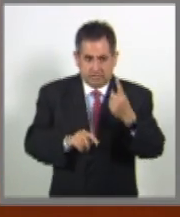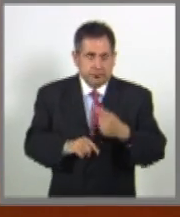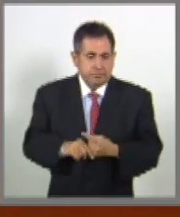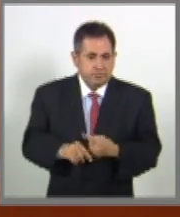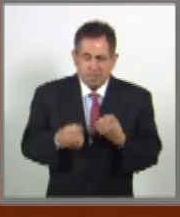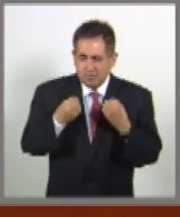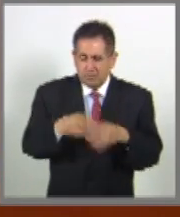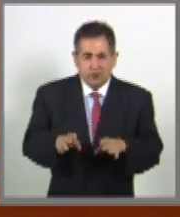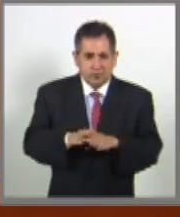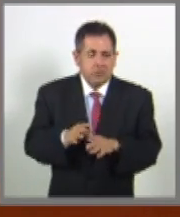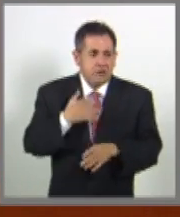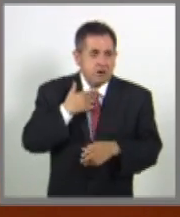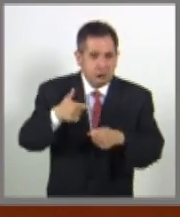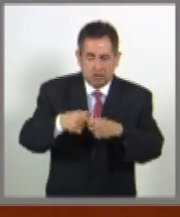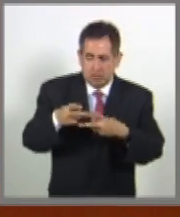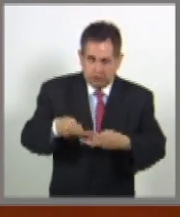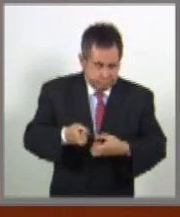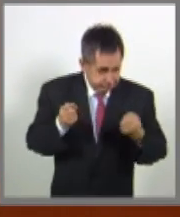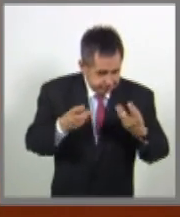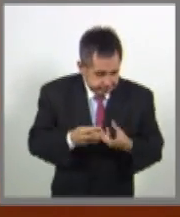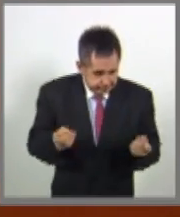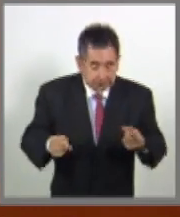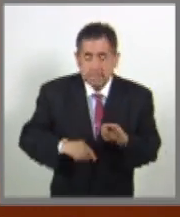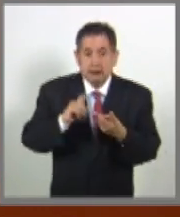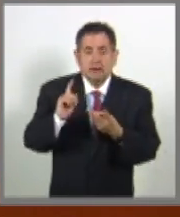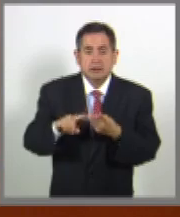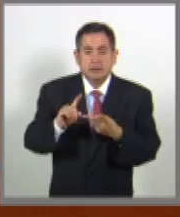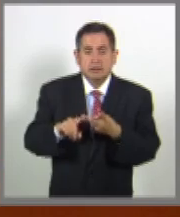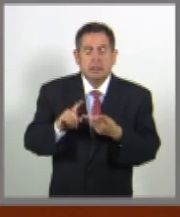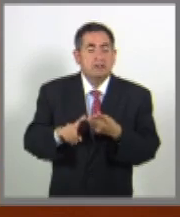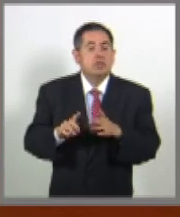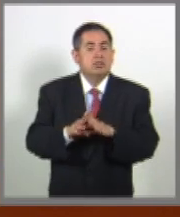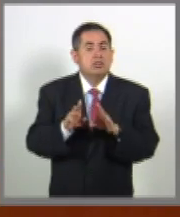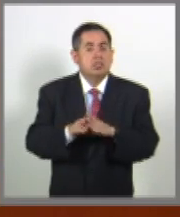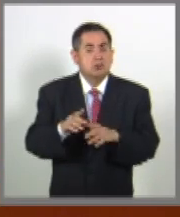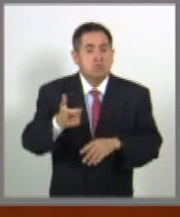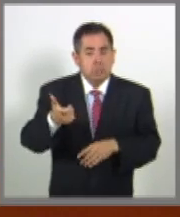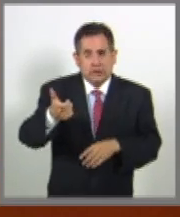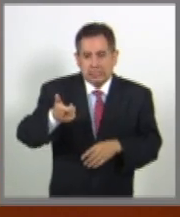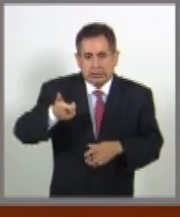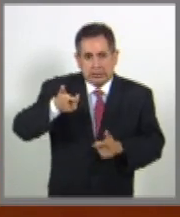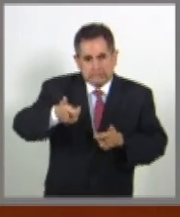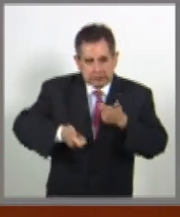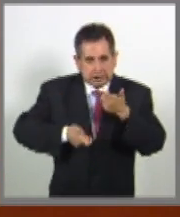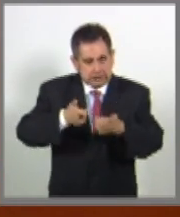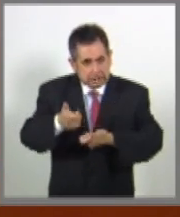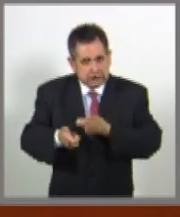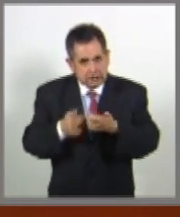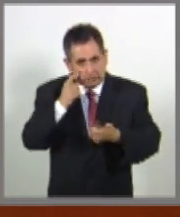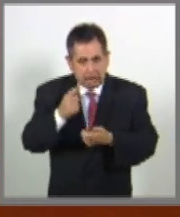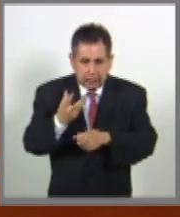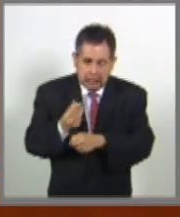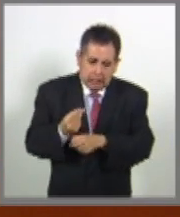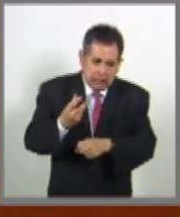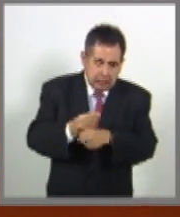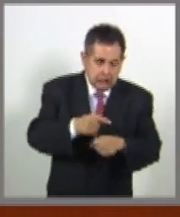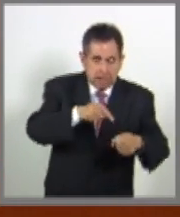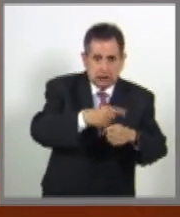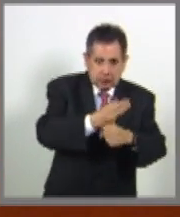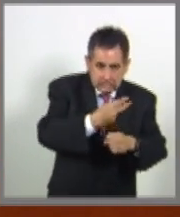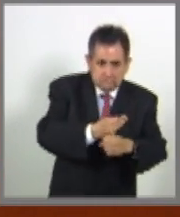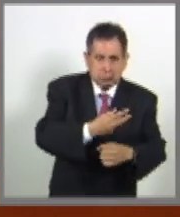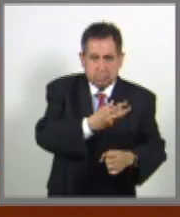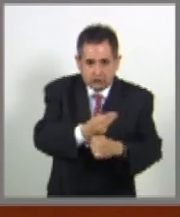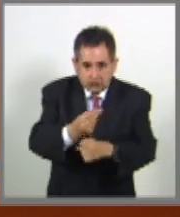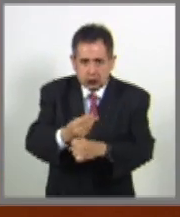la pérdida del combustible sustraído y la segunda son los costos generados por la reparación de los ductos